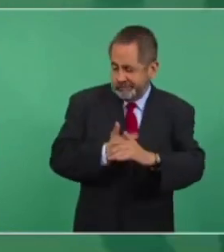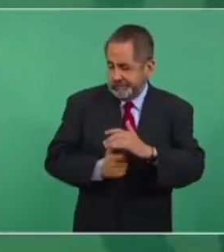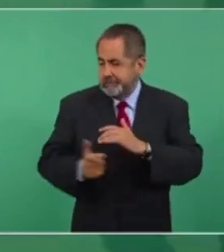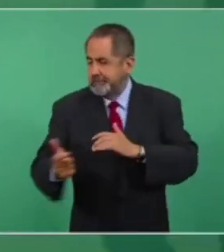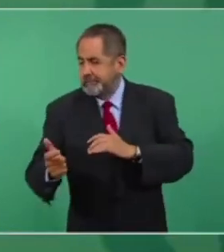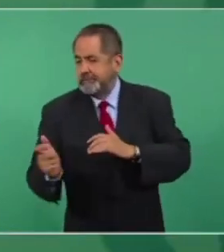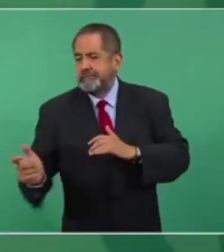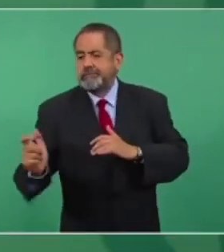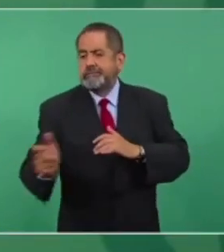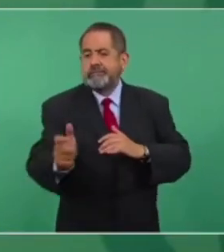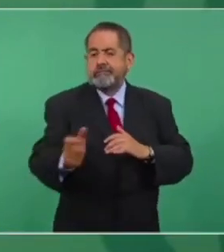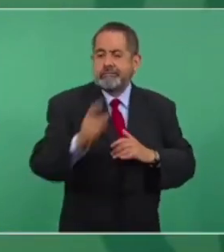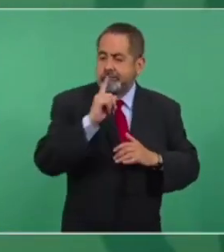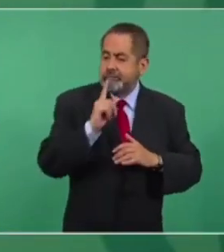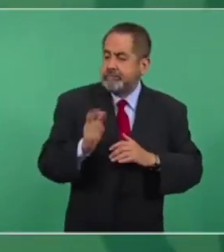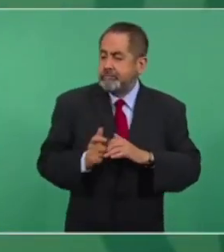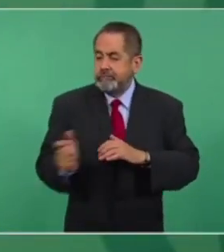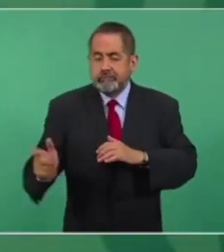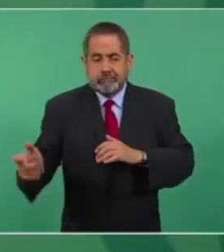a funcionarios